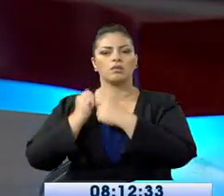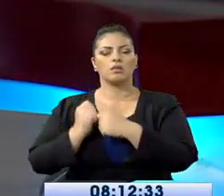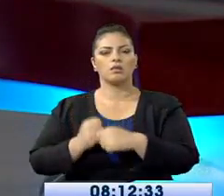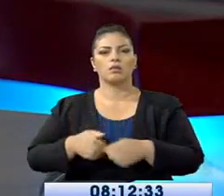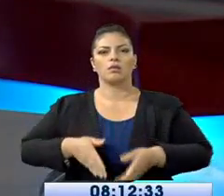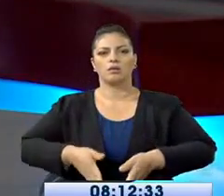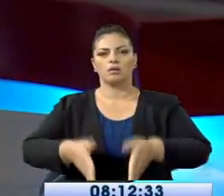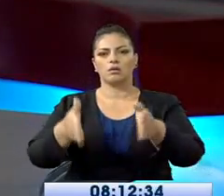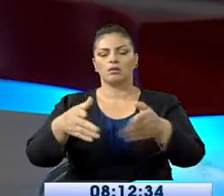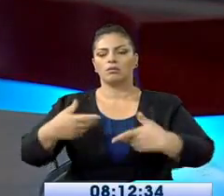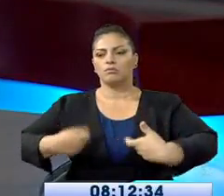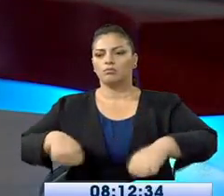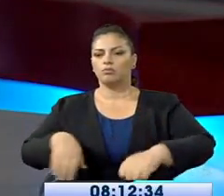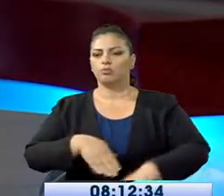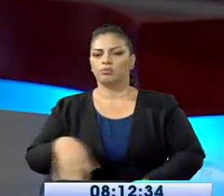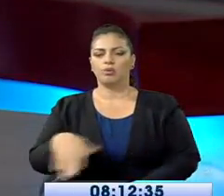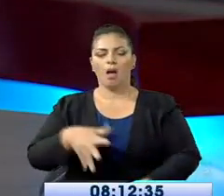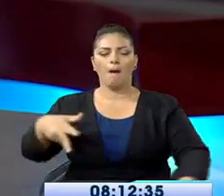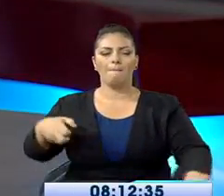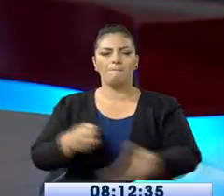liviano se incendió luego del choque.